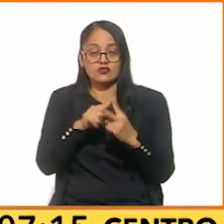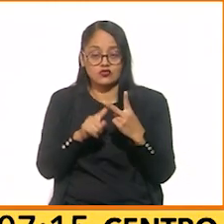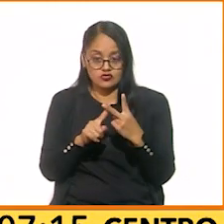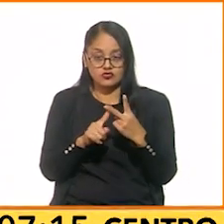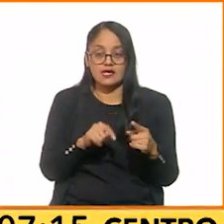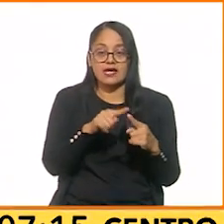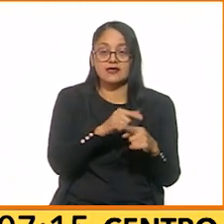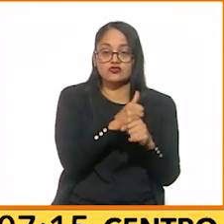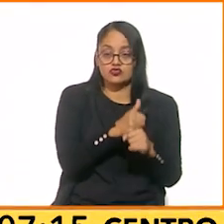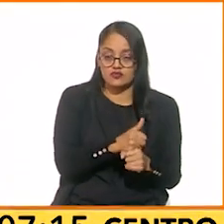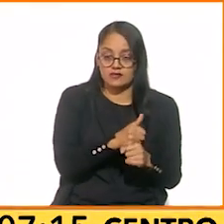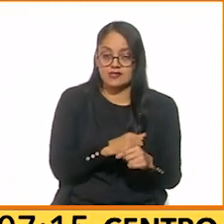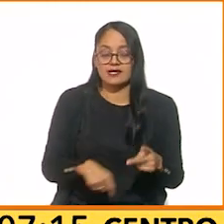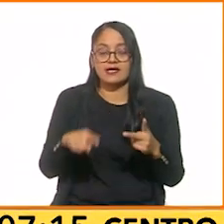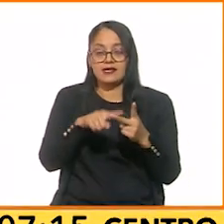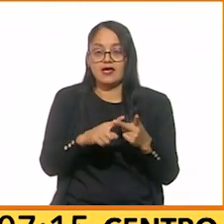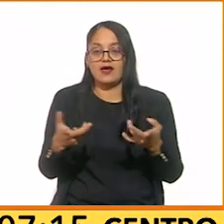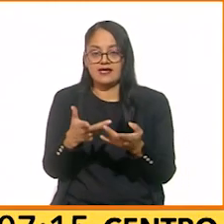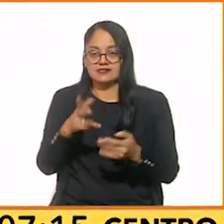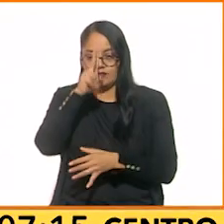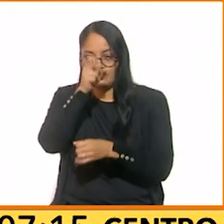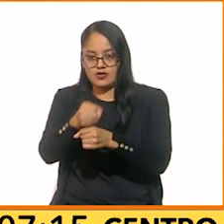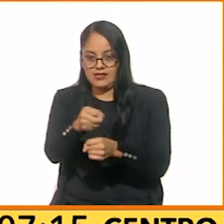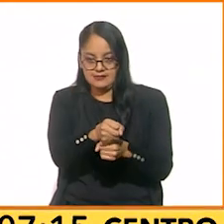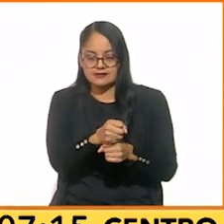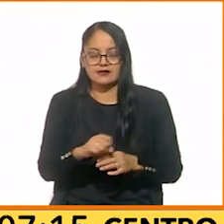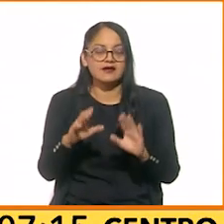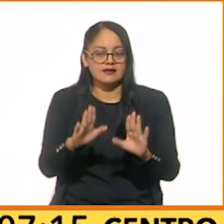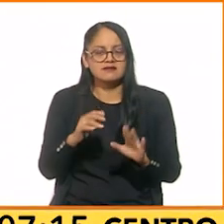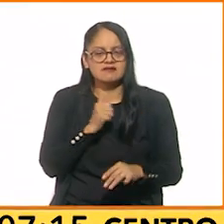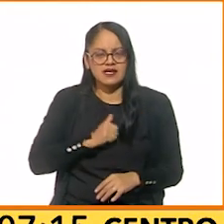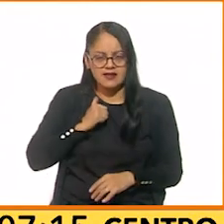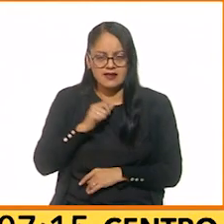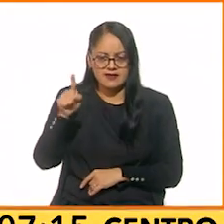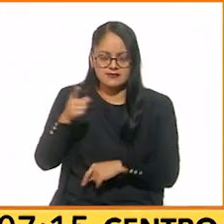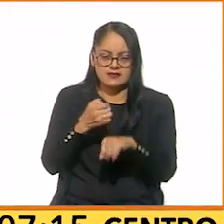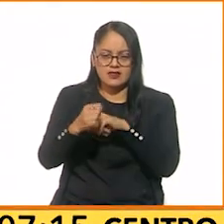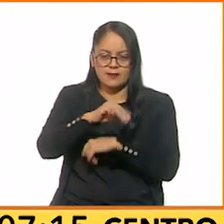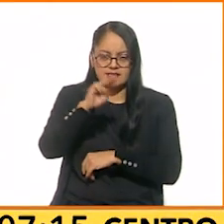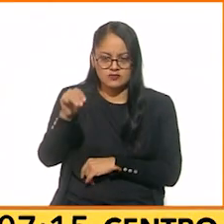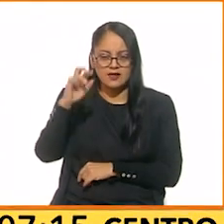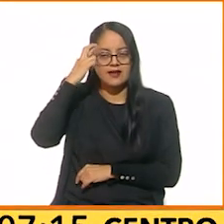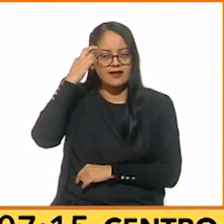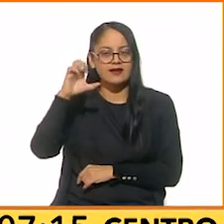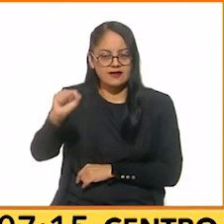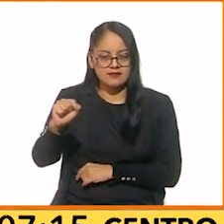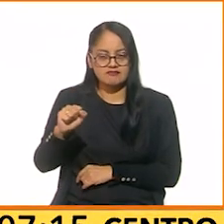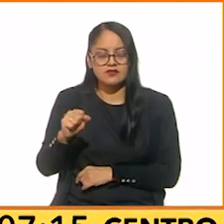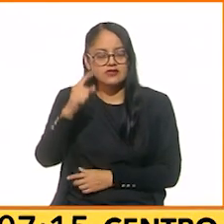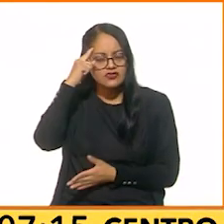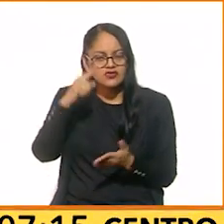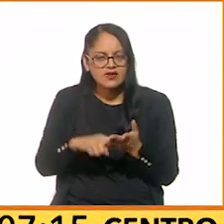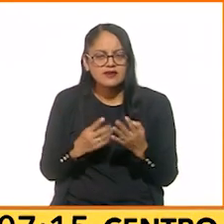víctimas y son perpetradores. Y el caso muy lamentable en Michoacán nos lo recuerda, pero creo que es